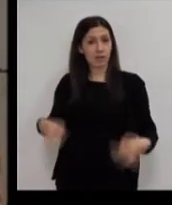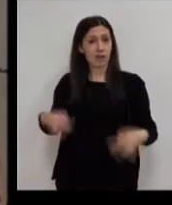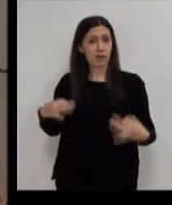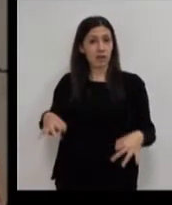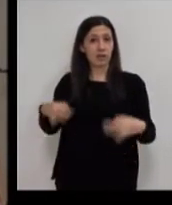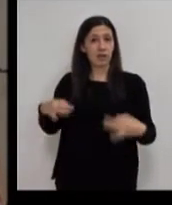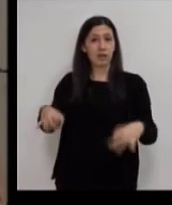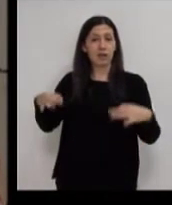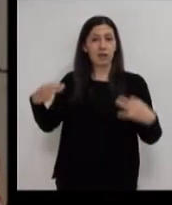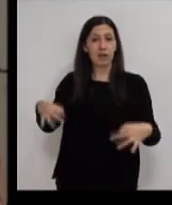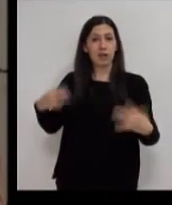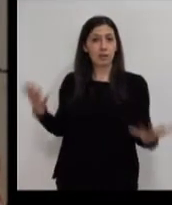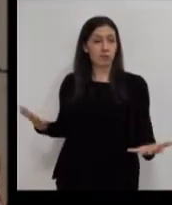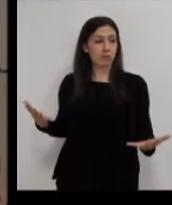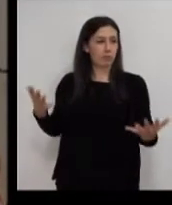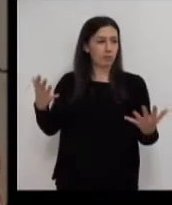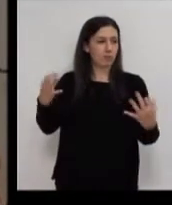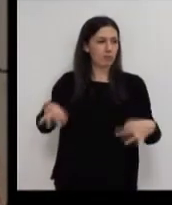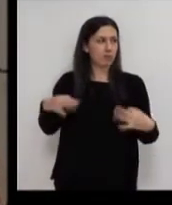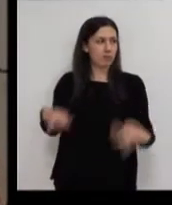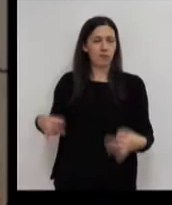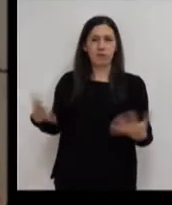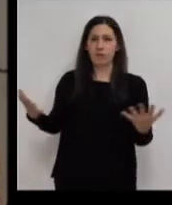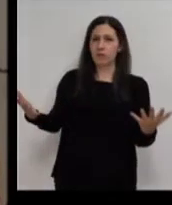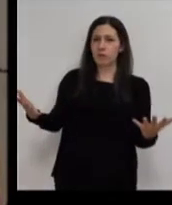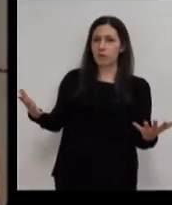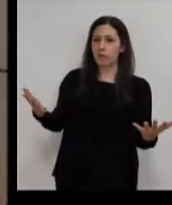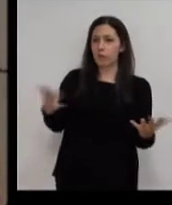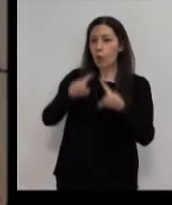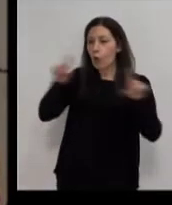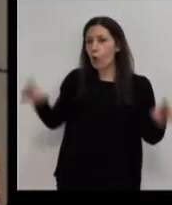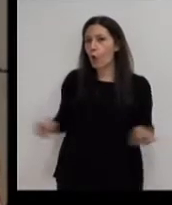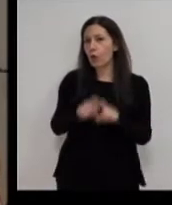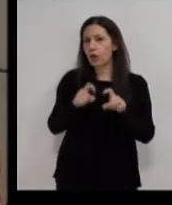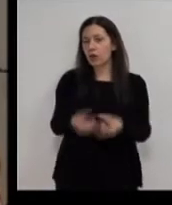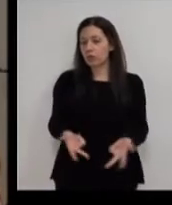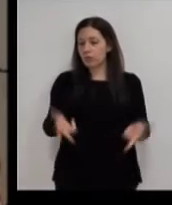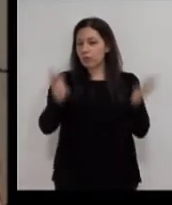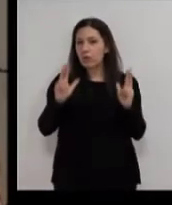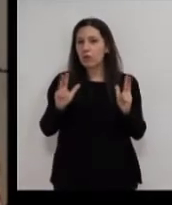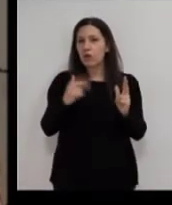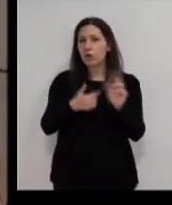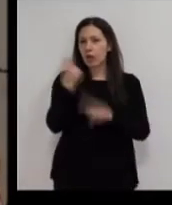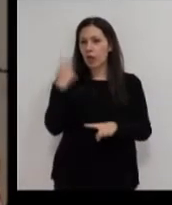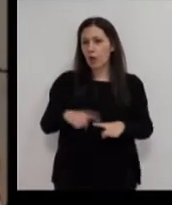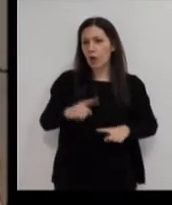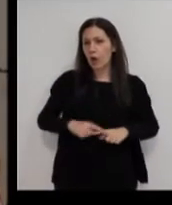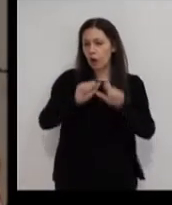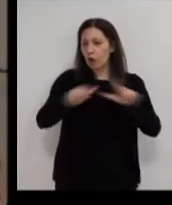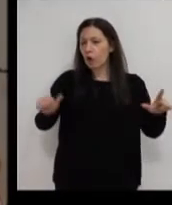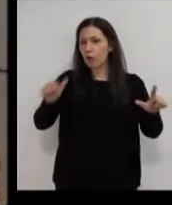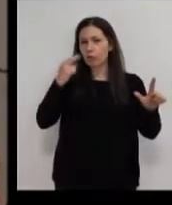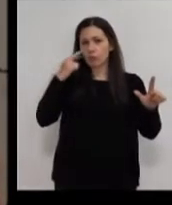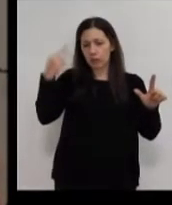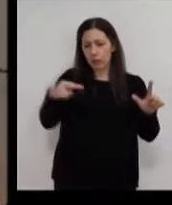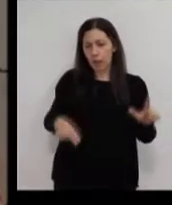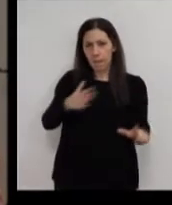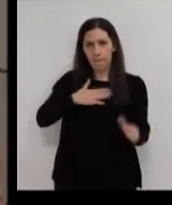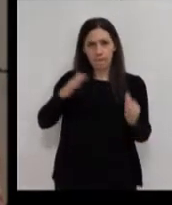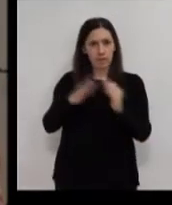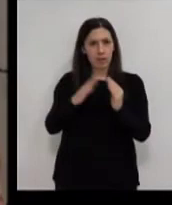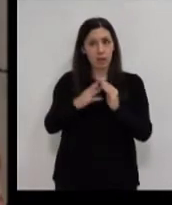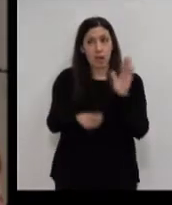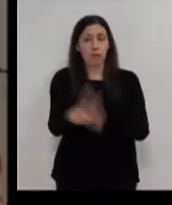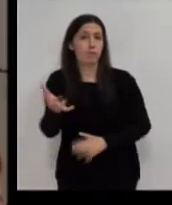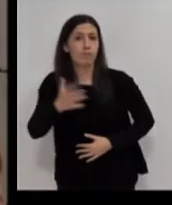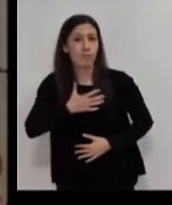sino algo tan sencillo como lo que se llama el offline y el online, es decir, el estar detrás de un ordenador donde solo estás